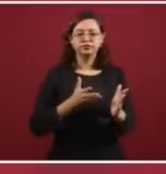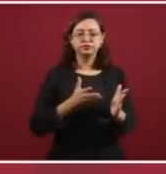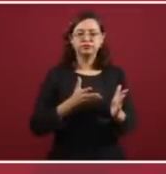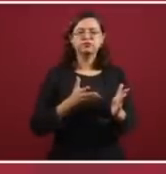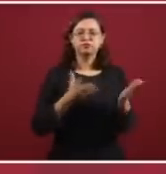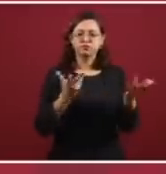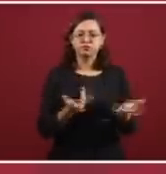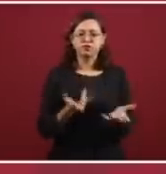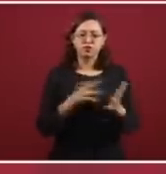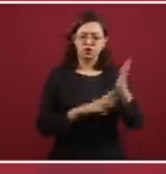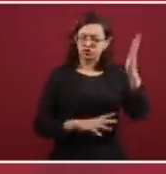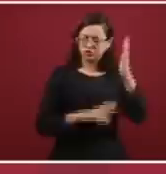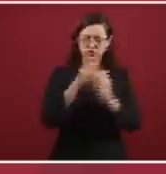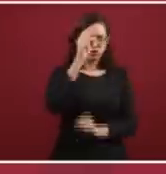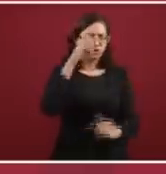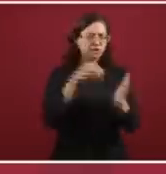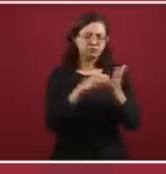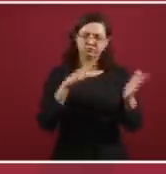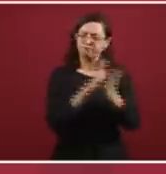decisión constitucional,